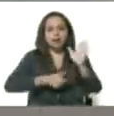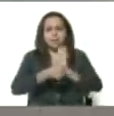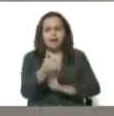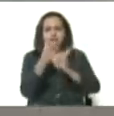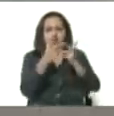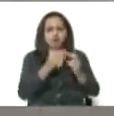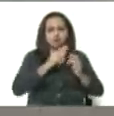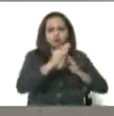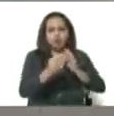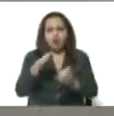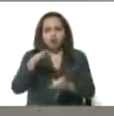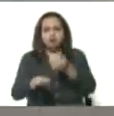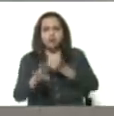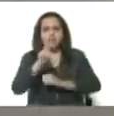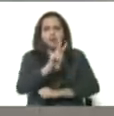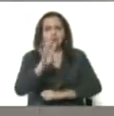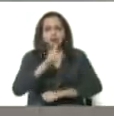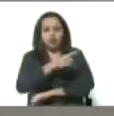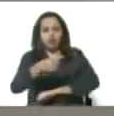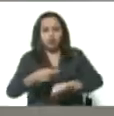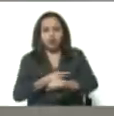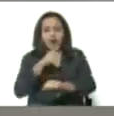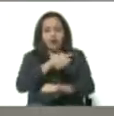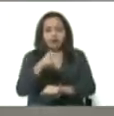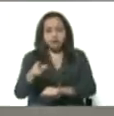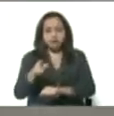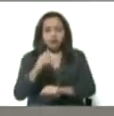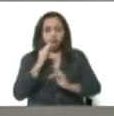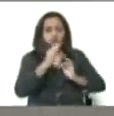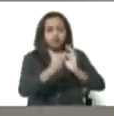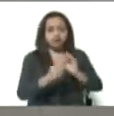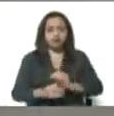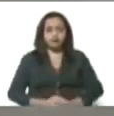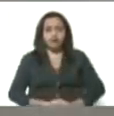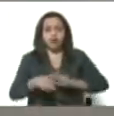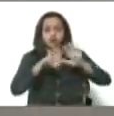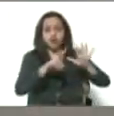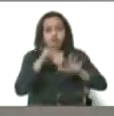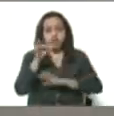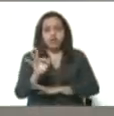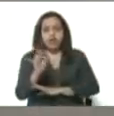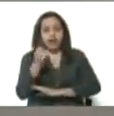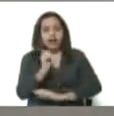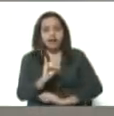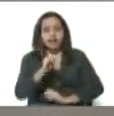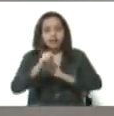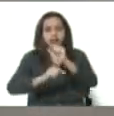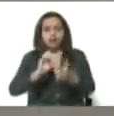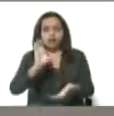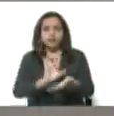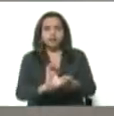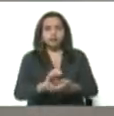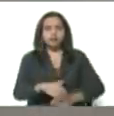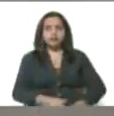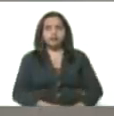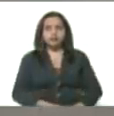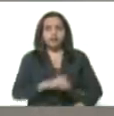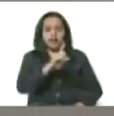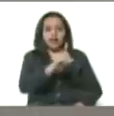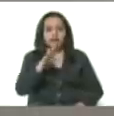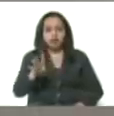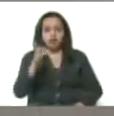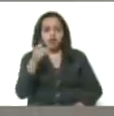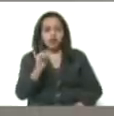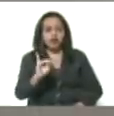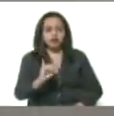registran en las últimas 24 horas estos casos. De los 73 casos del Distrito Capital, 14